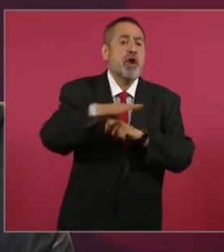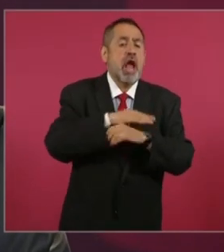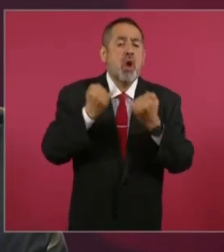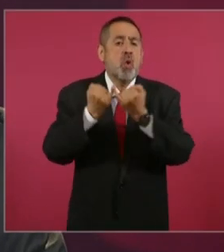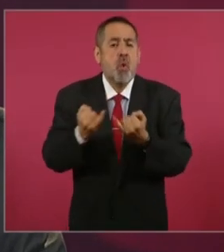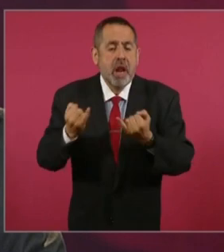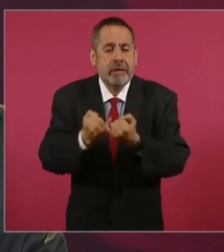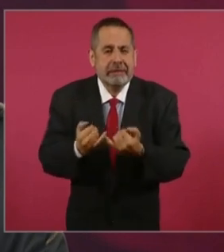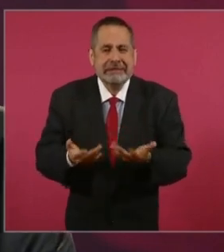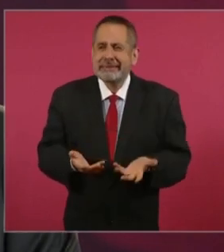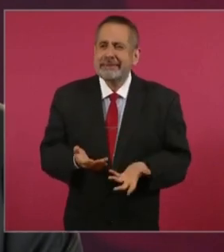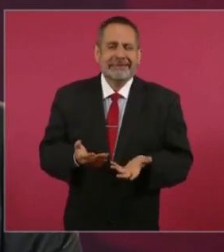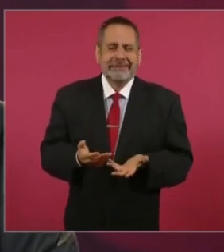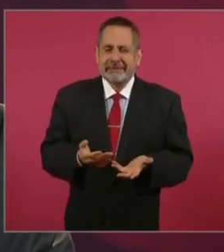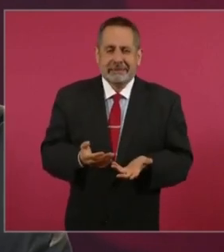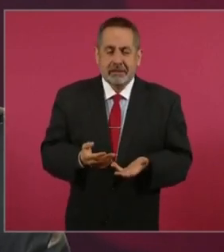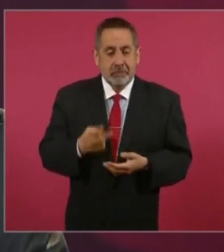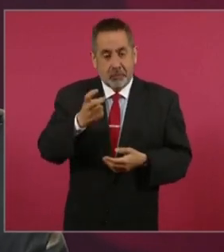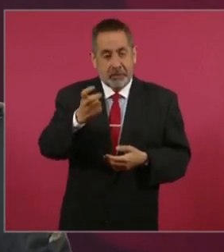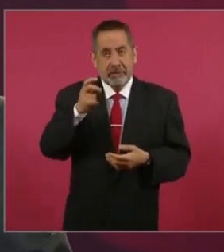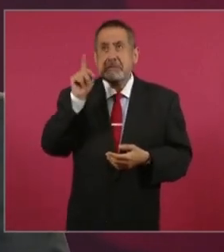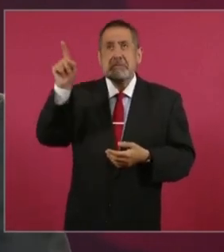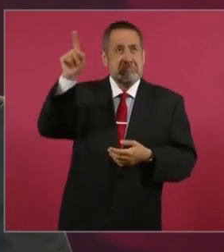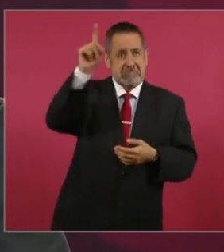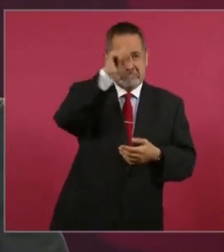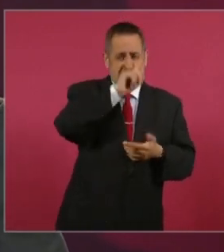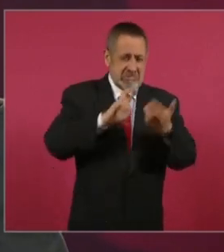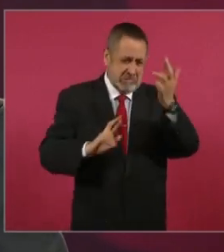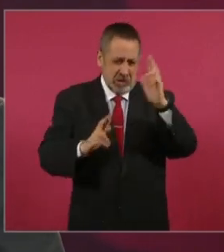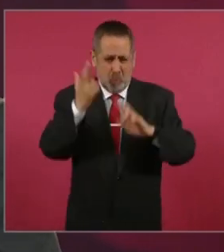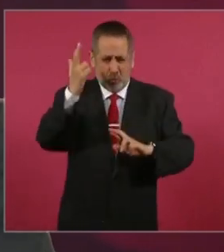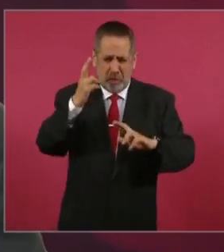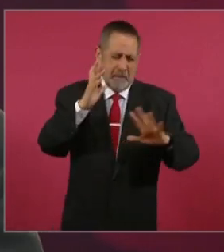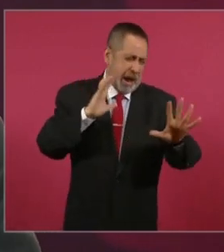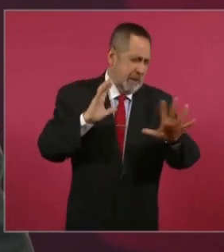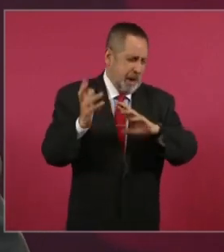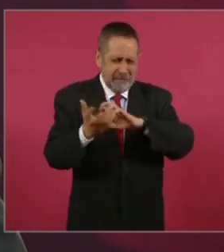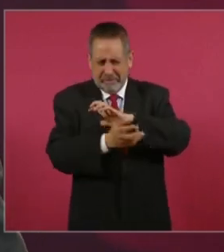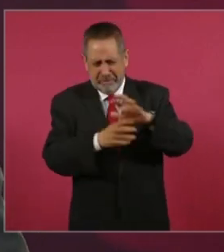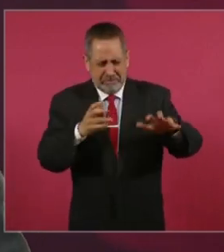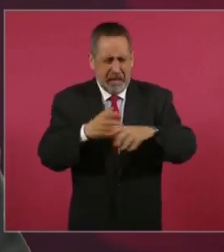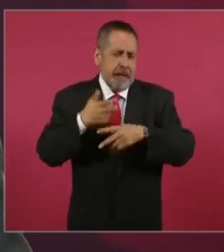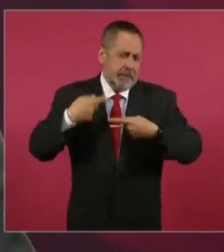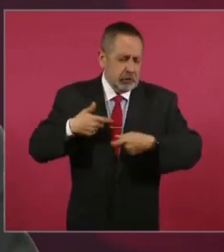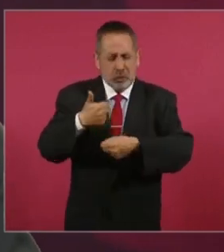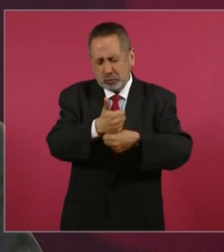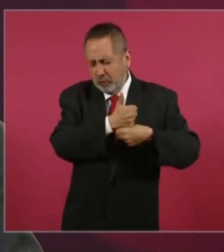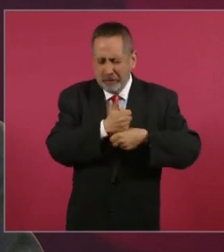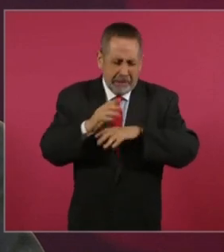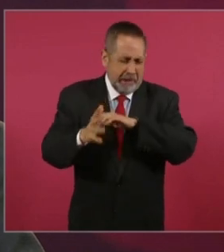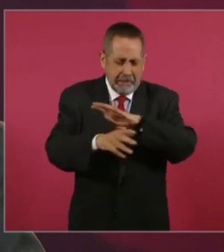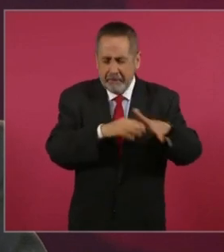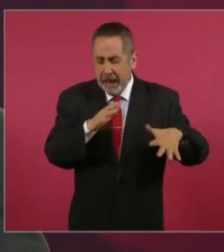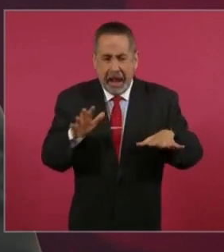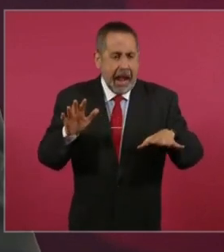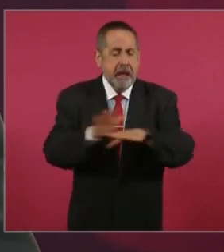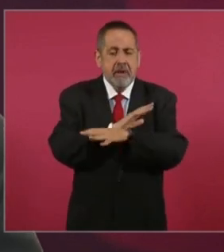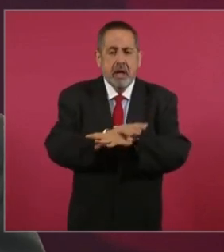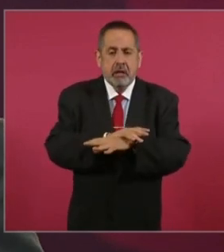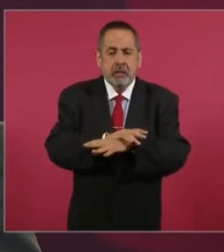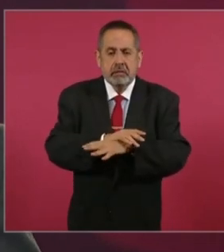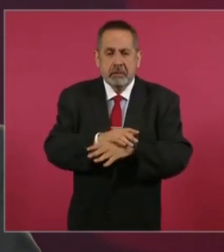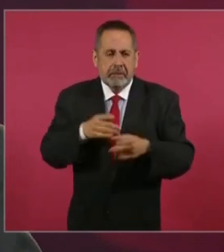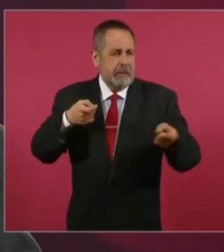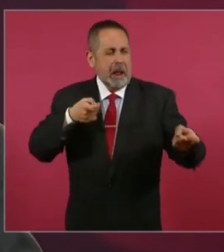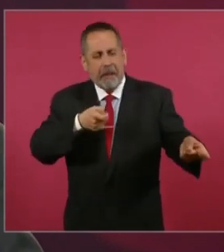esas revoluciones aunque cuestan mucho sufrimiento se hacen